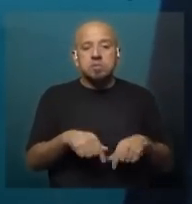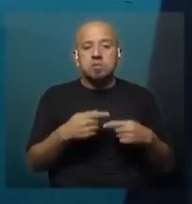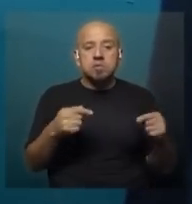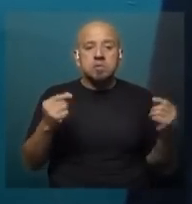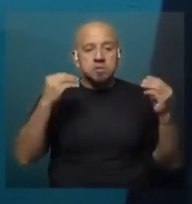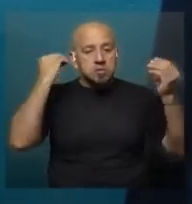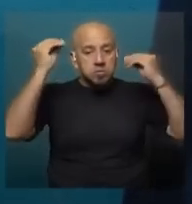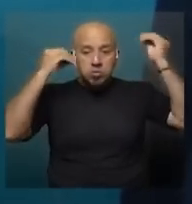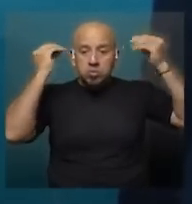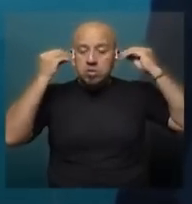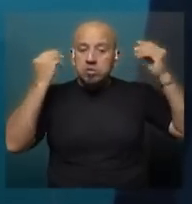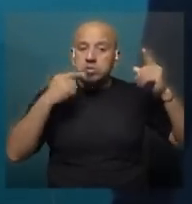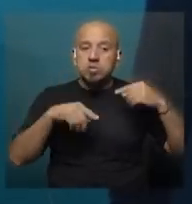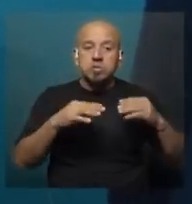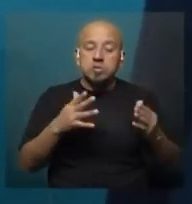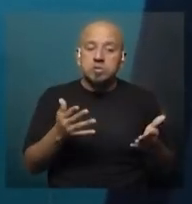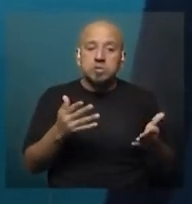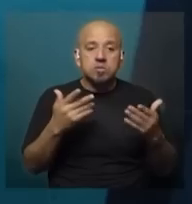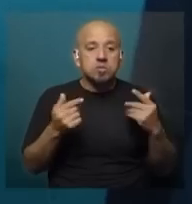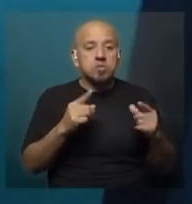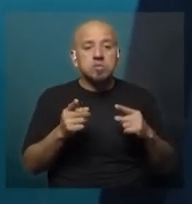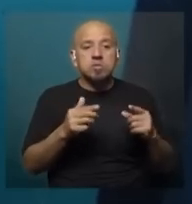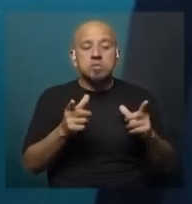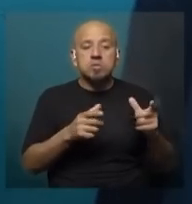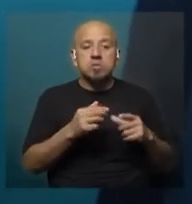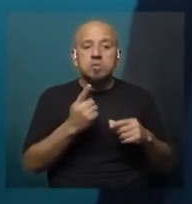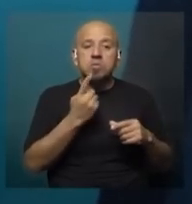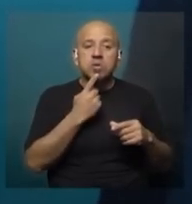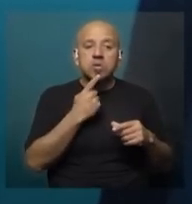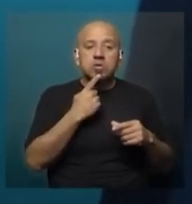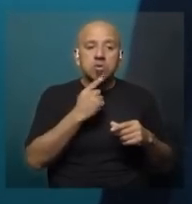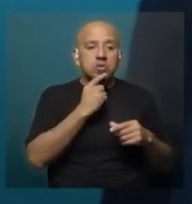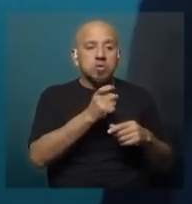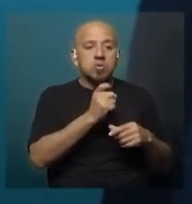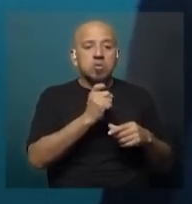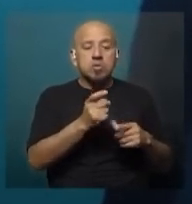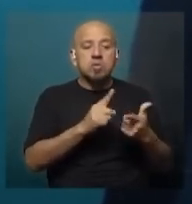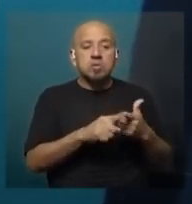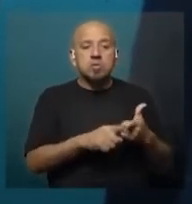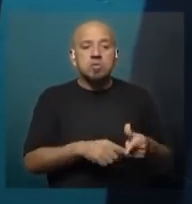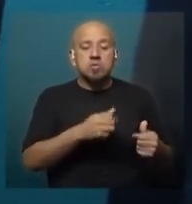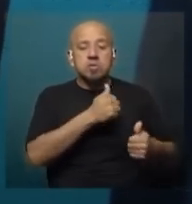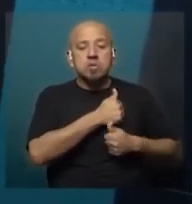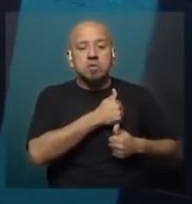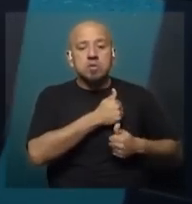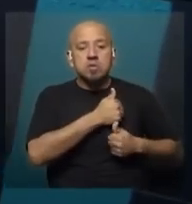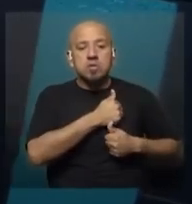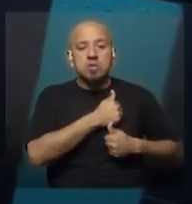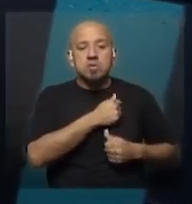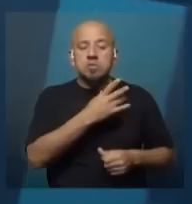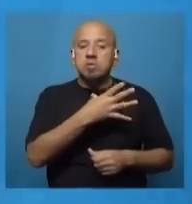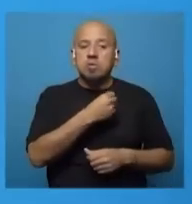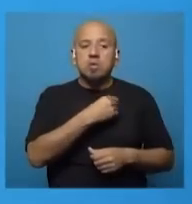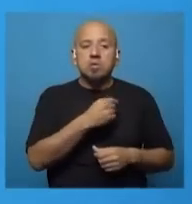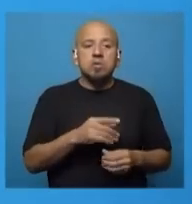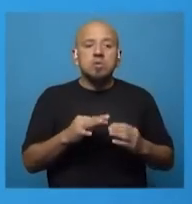preocupación de dirigentes y legisladores del partido Colorado de Cabildo abierto y del partido Nacional